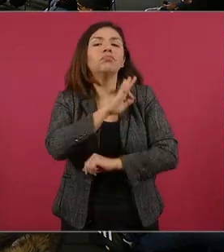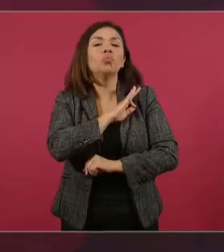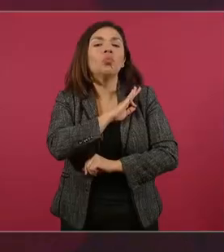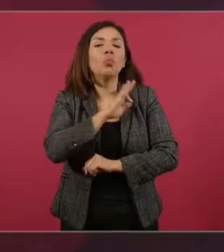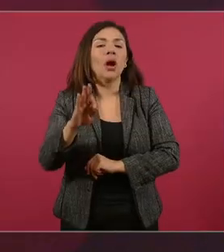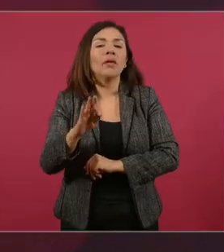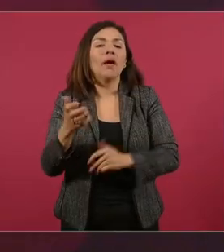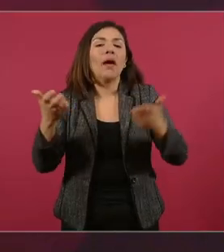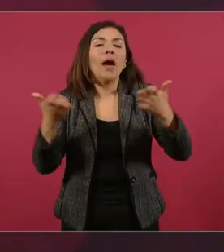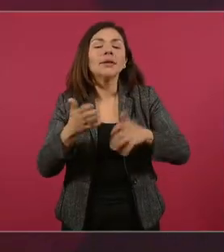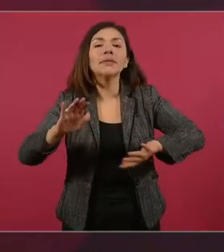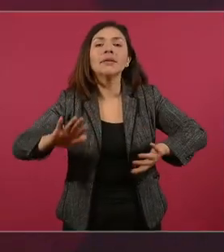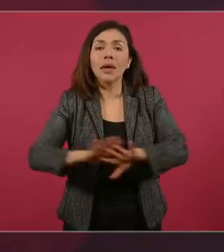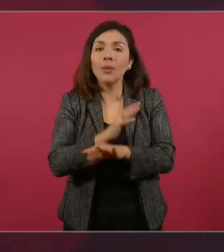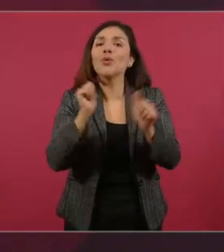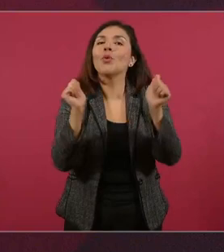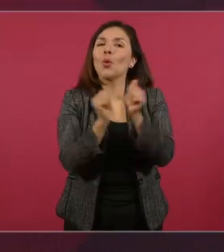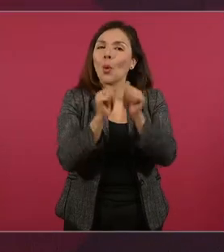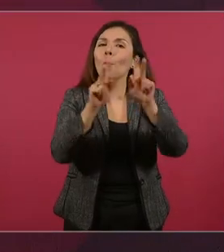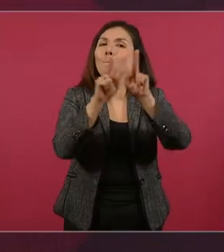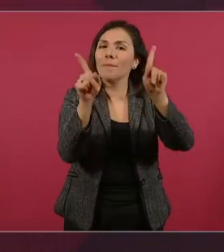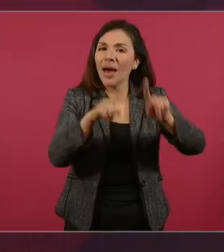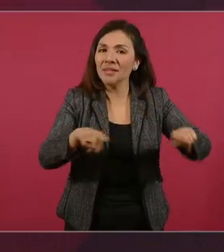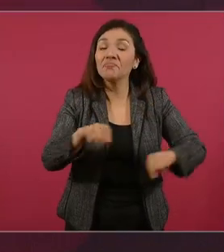un cambio por la vía pacífica,